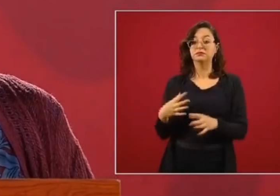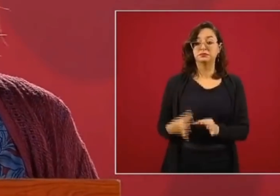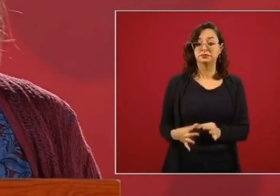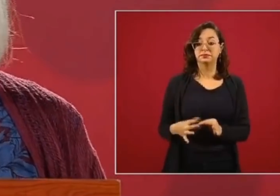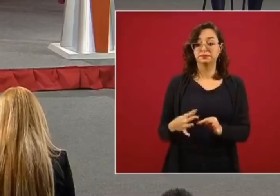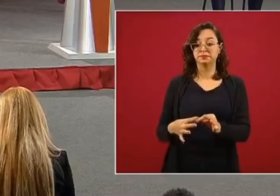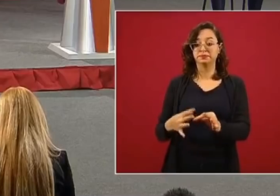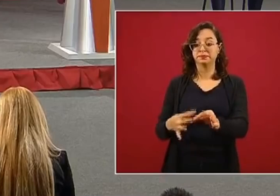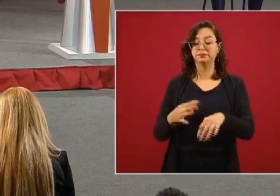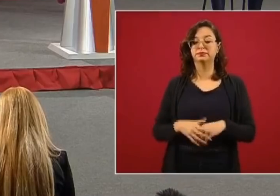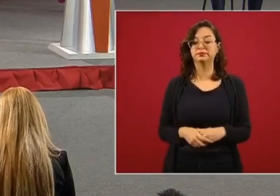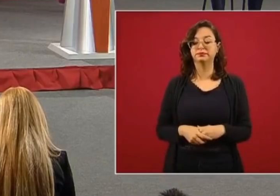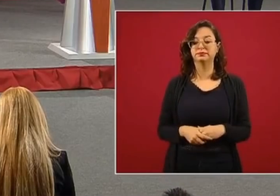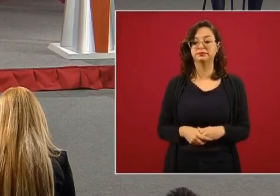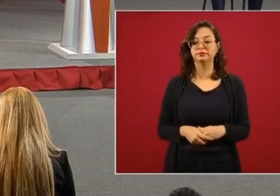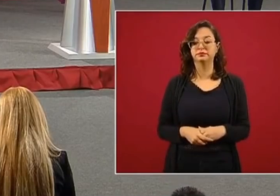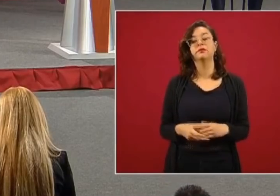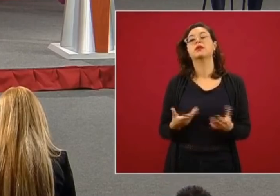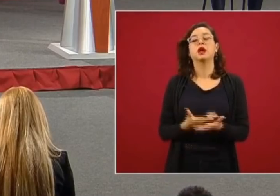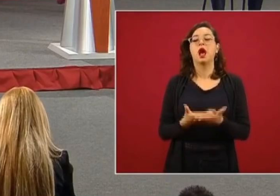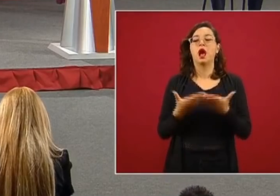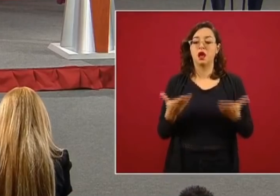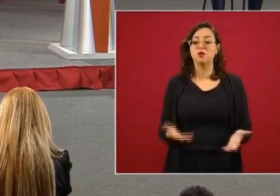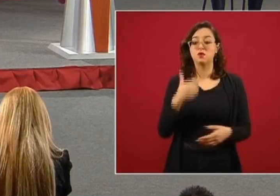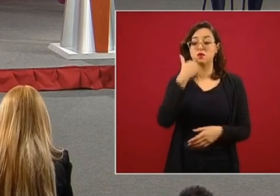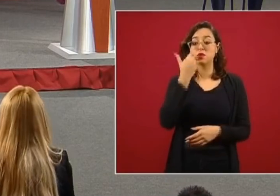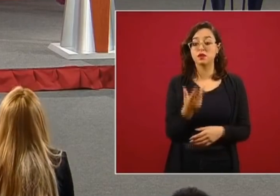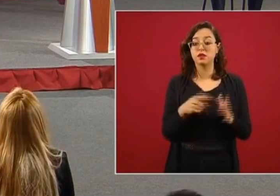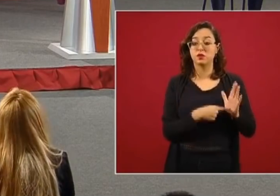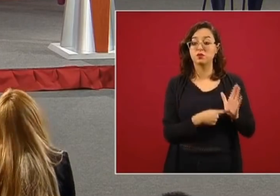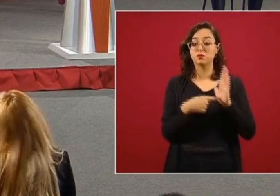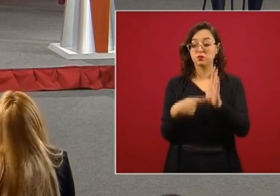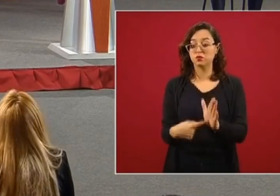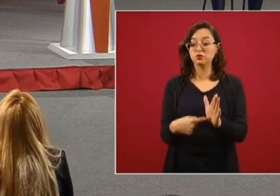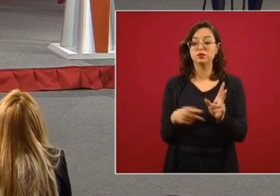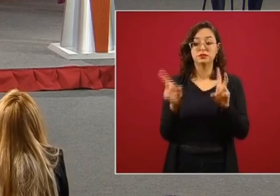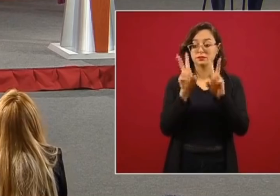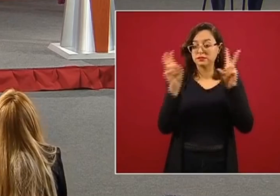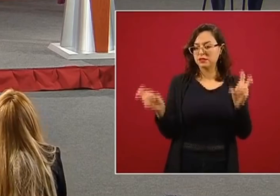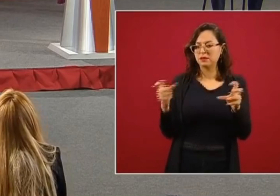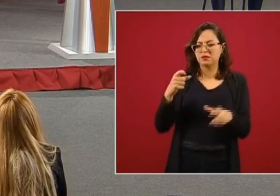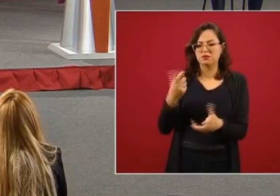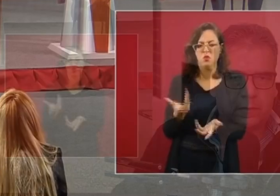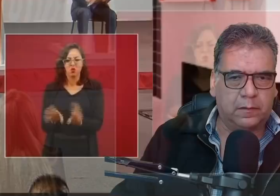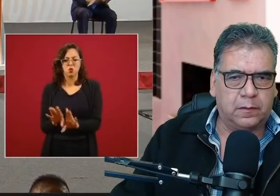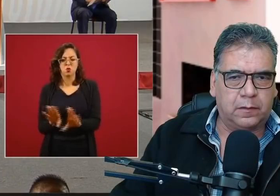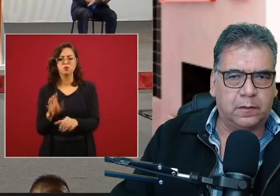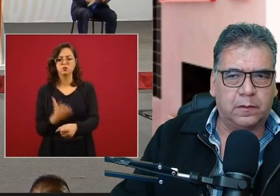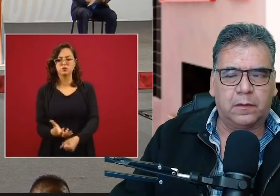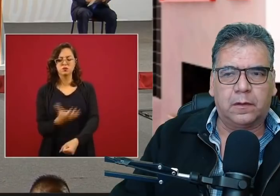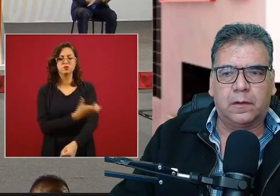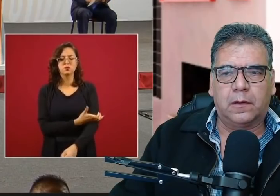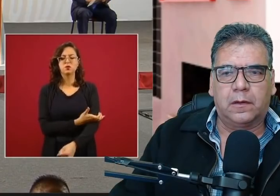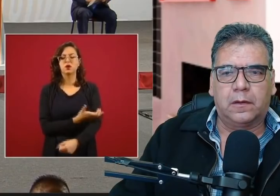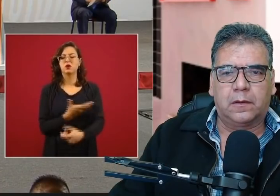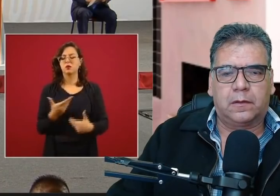pasar ahora, y un poco es esta idea del acompañamiento y de un trabajo que estamos haciendo antes de la entrada en